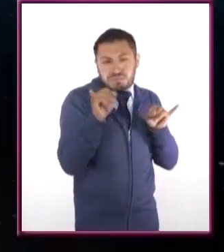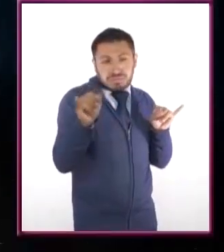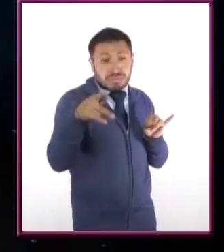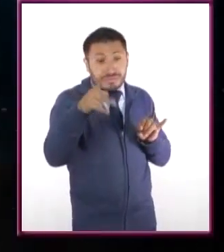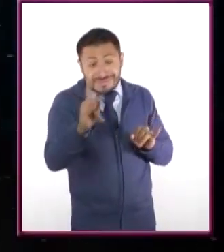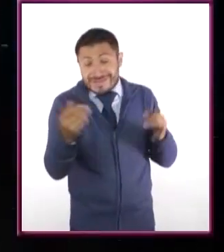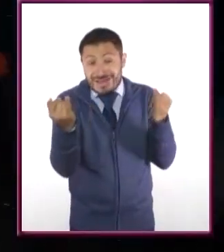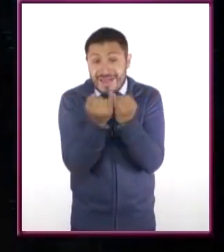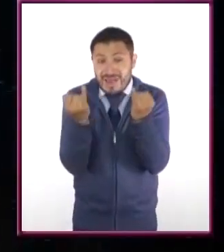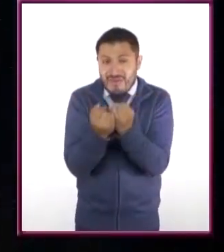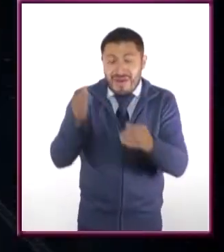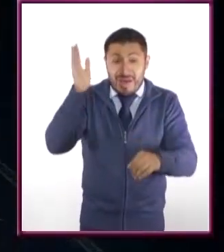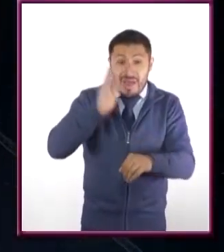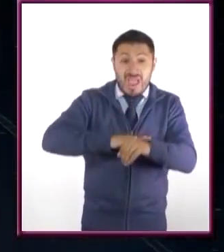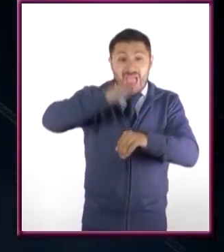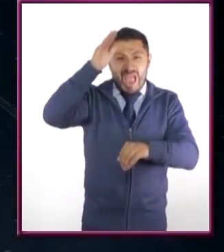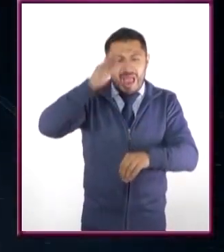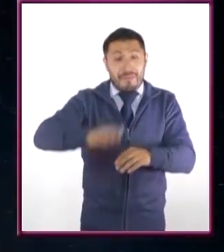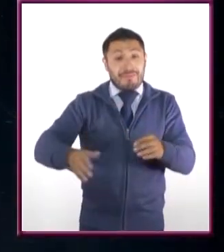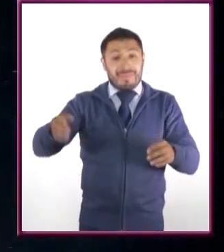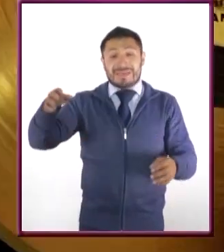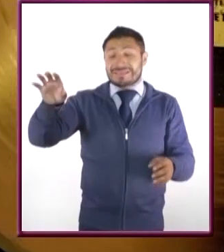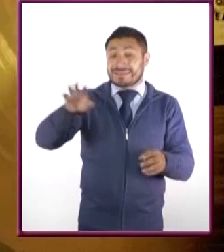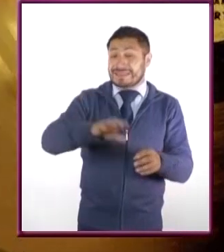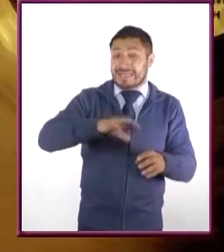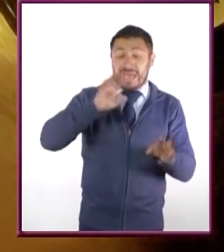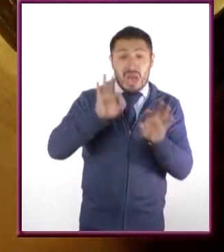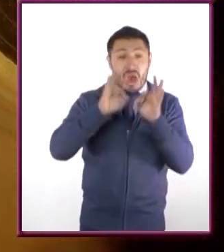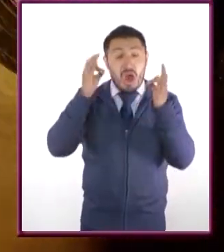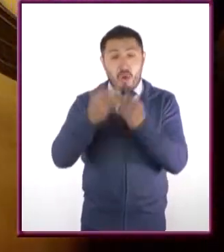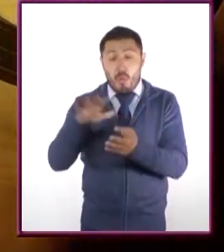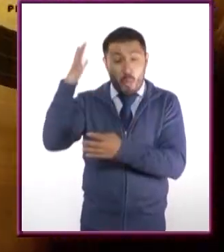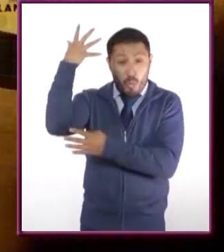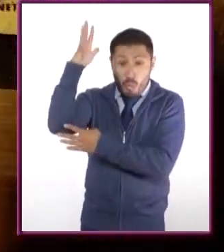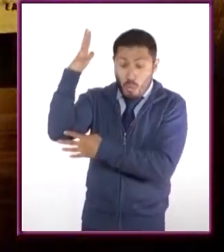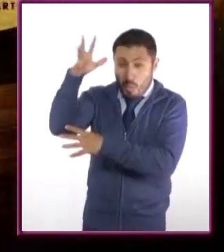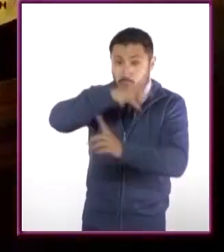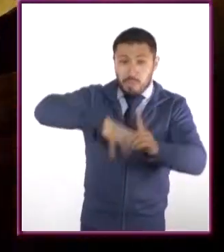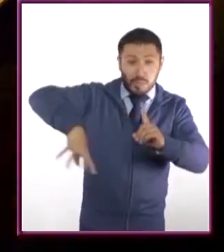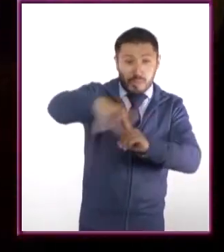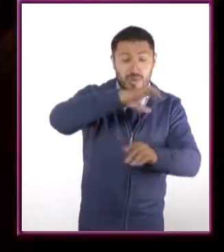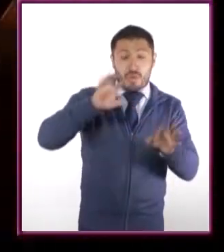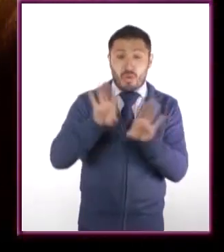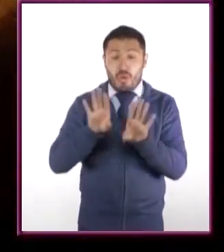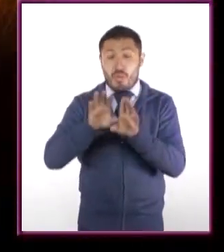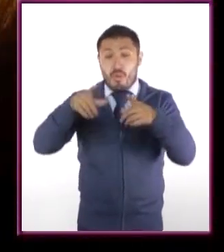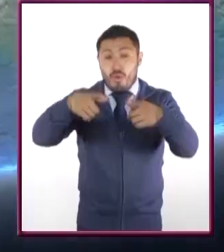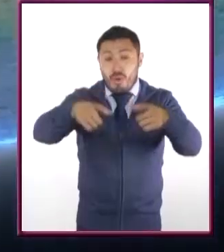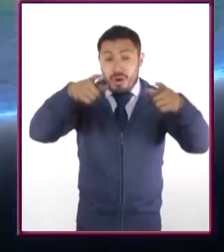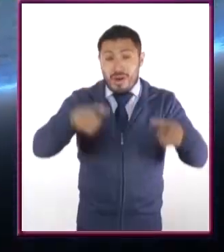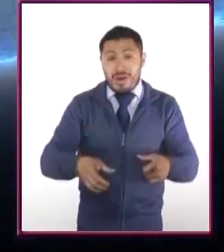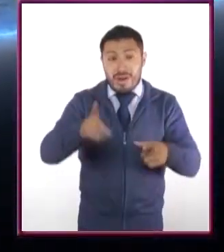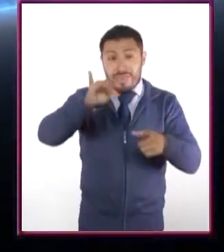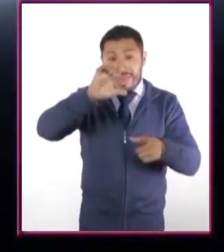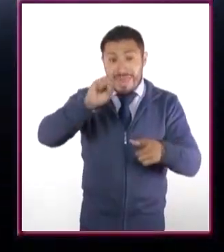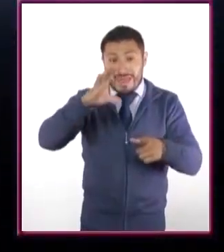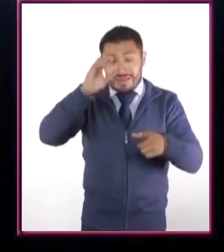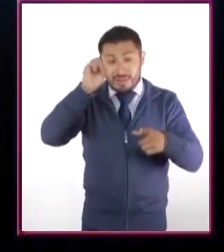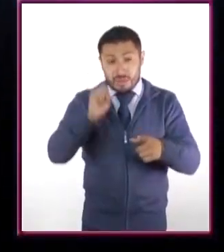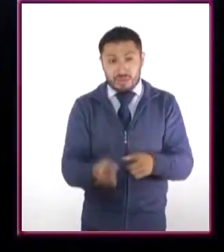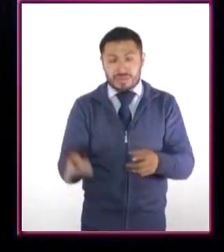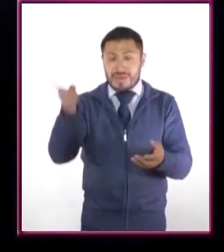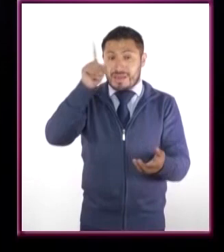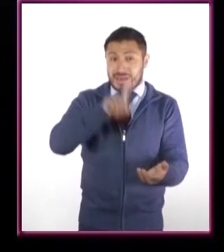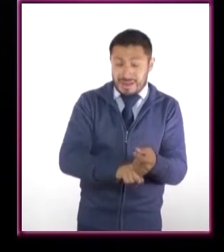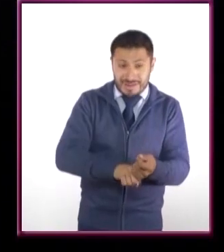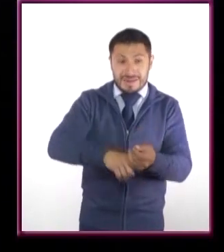hacen incluso más allá de nuestro sistema solar, en los discos que llevan consigo las sondas Voyager, en las que se incluyó entre